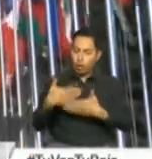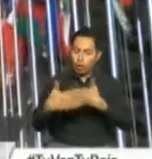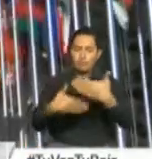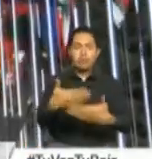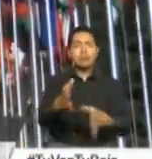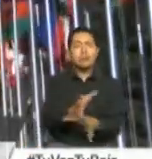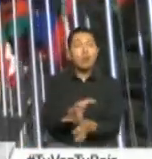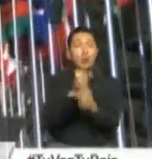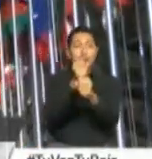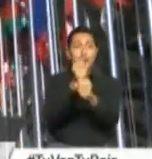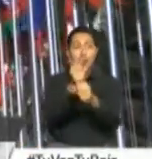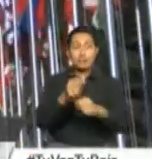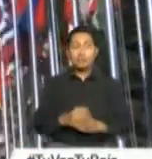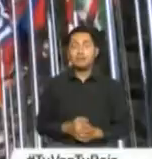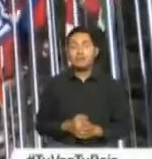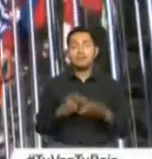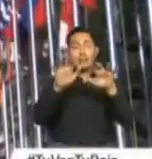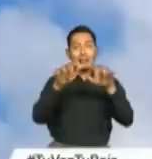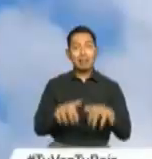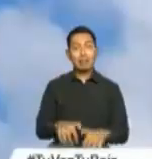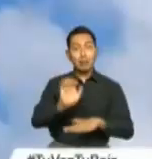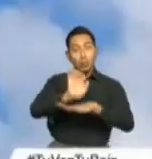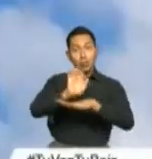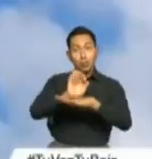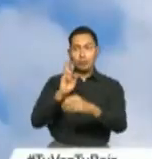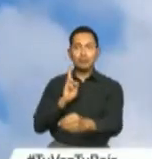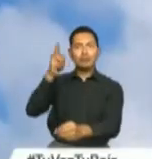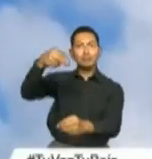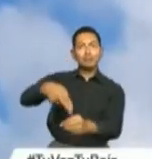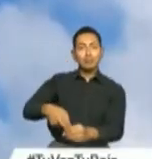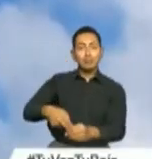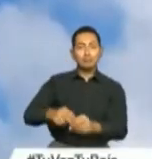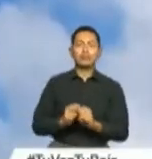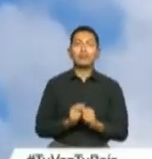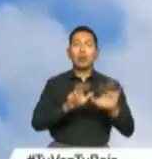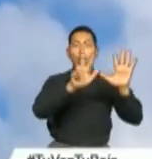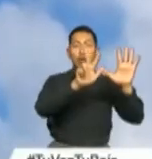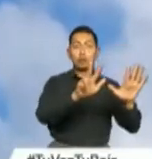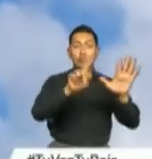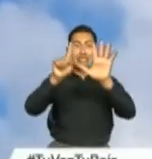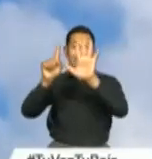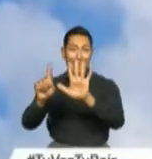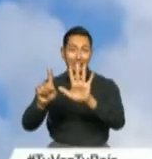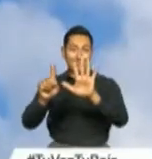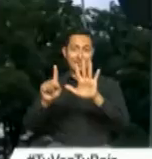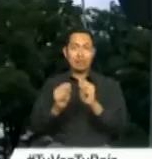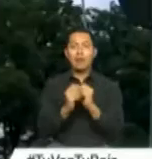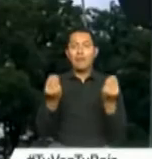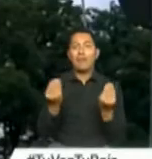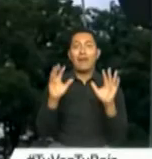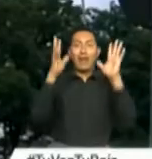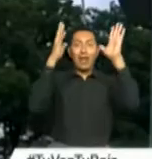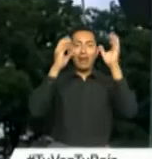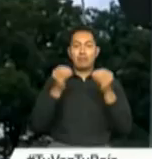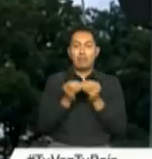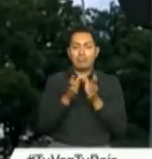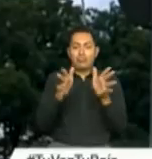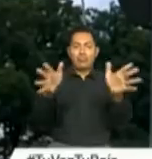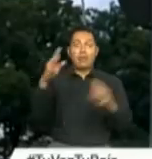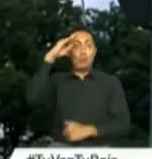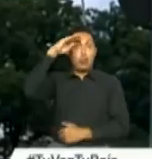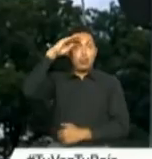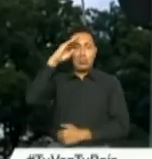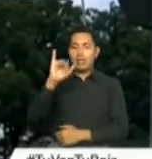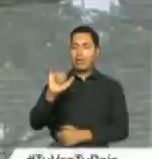seguridad. El secretario de Estado participó en la 86ª Asamblea General de la Organización Internacional de Policía